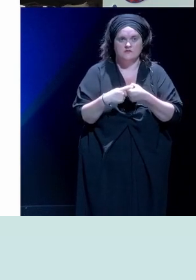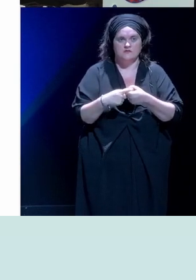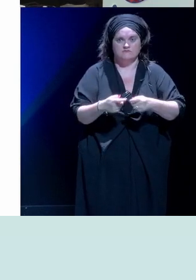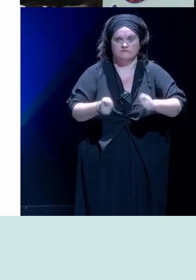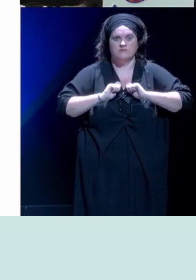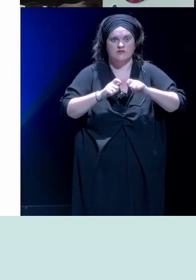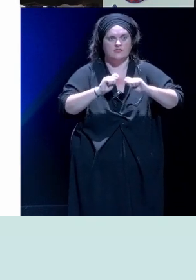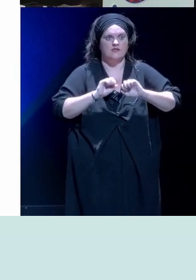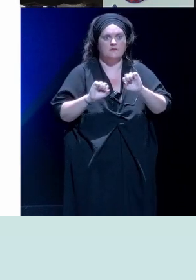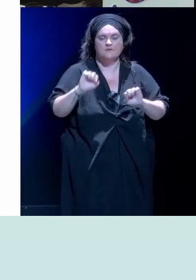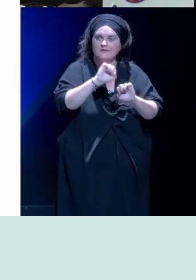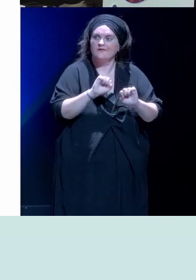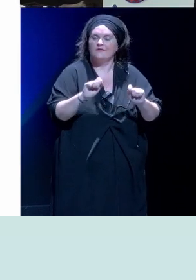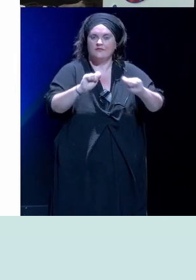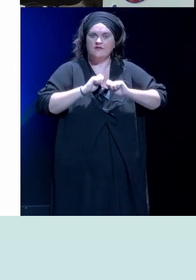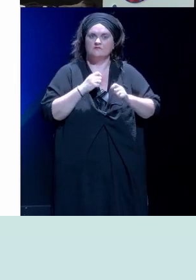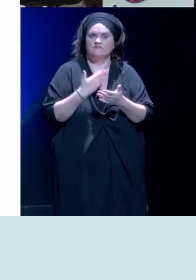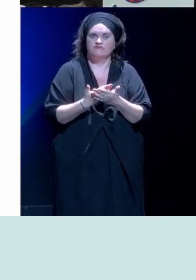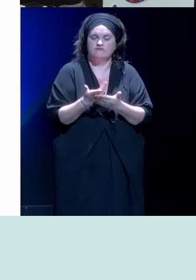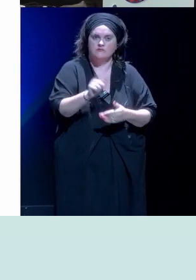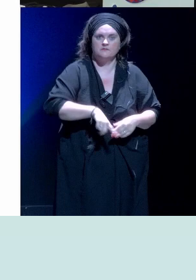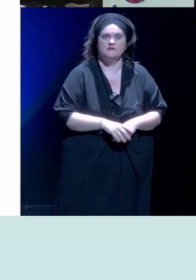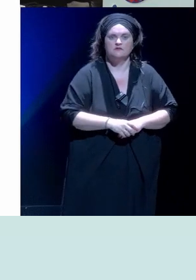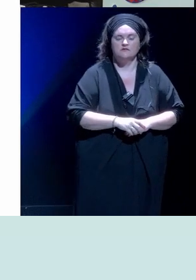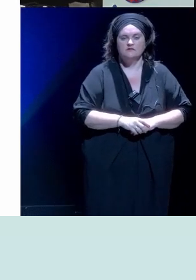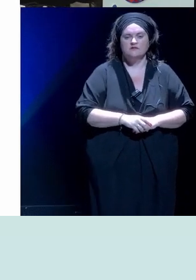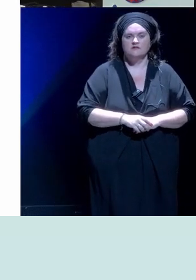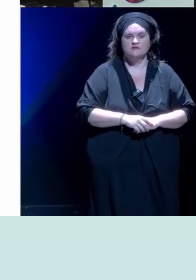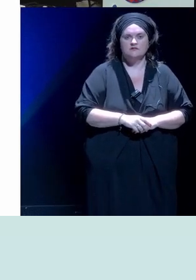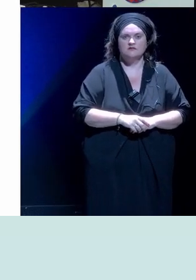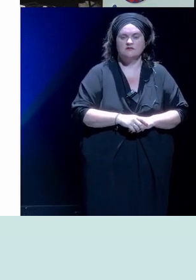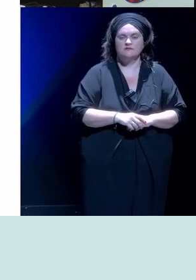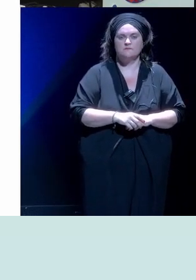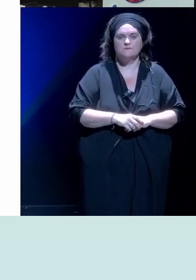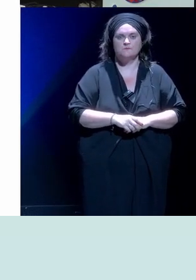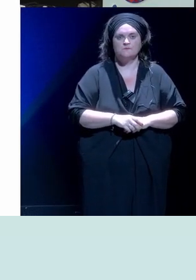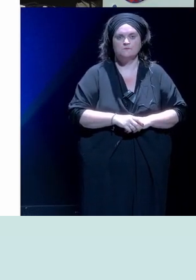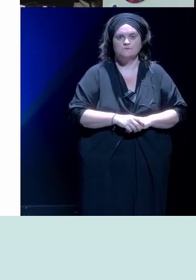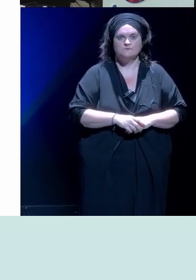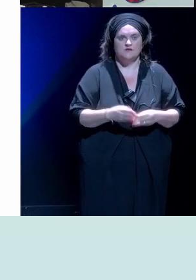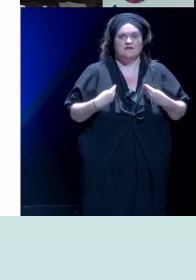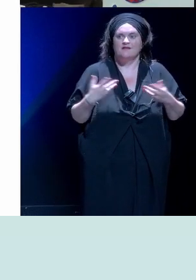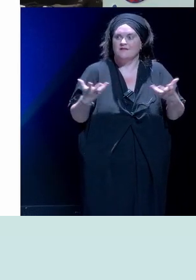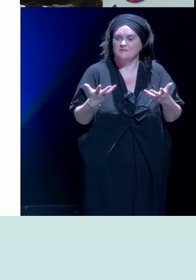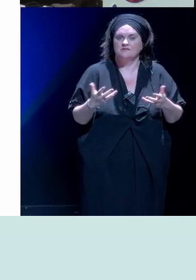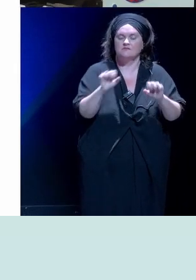aporta protección, aporta garantías frente a todo lo que pueda ocurrirnos en la vida.